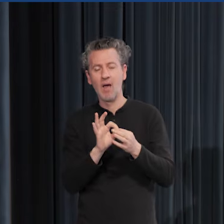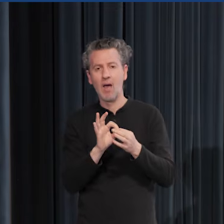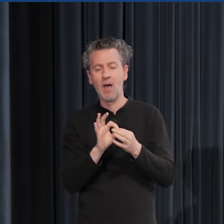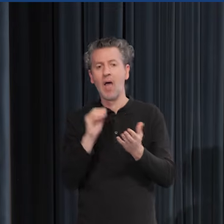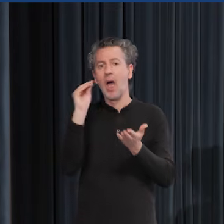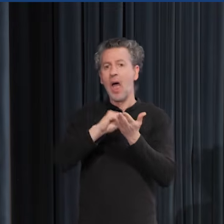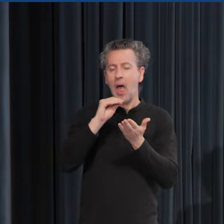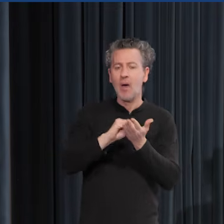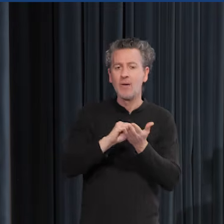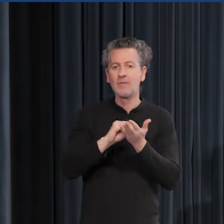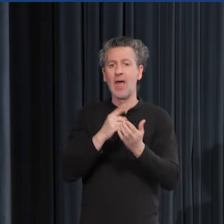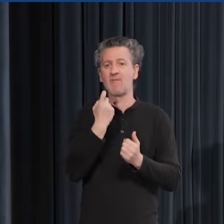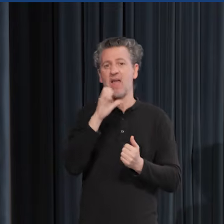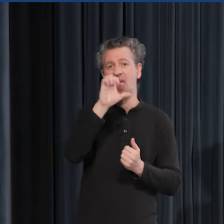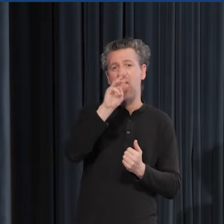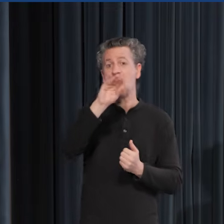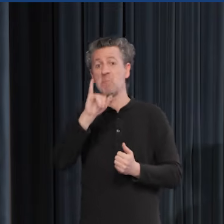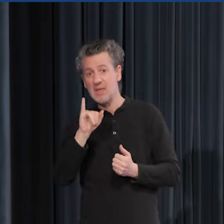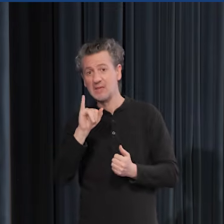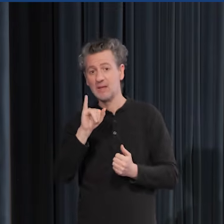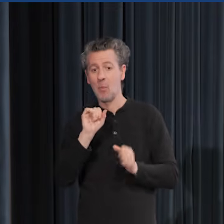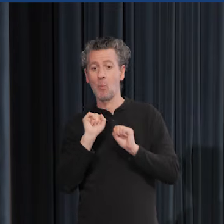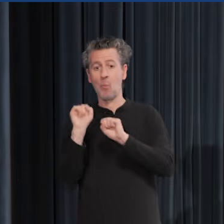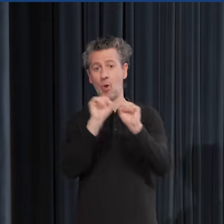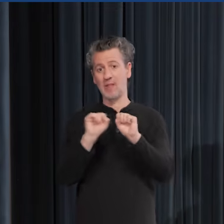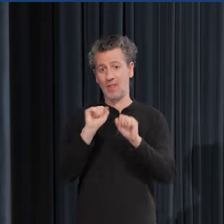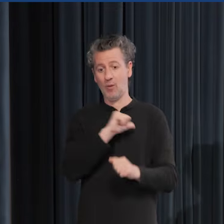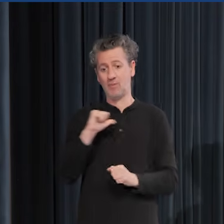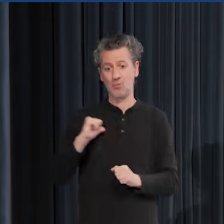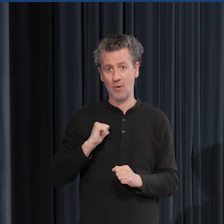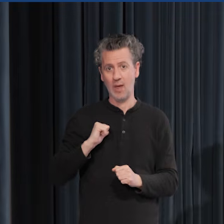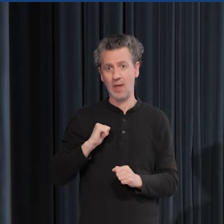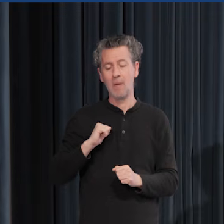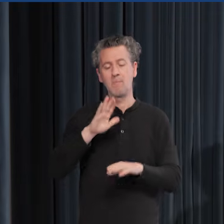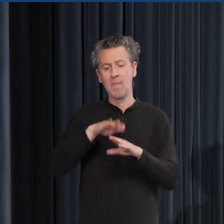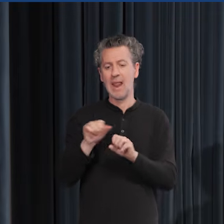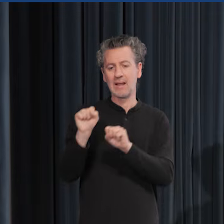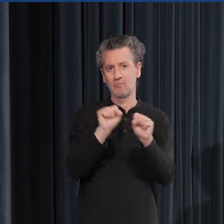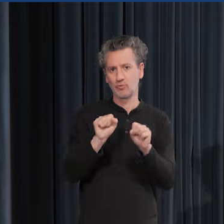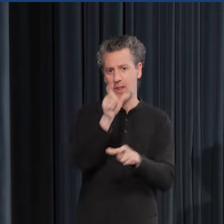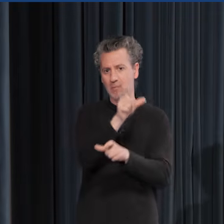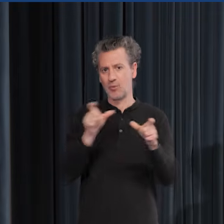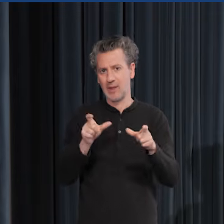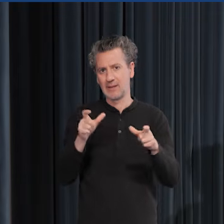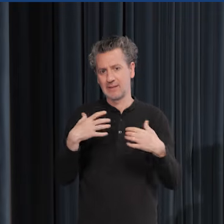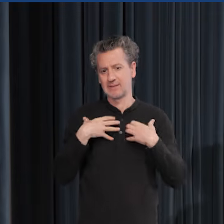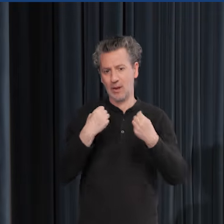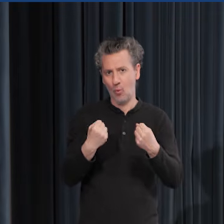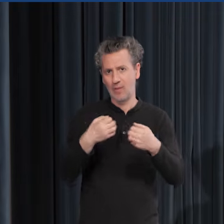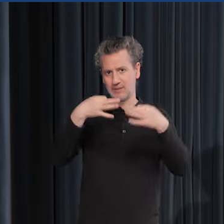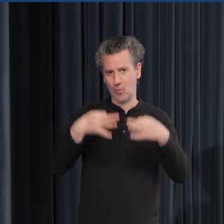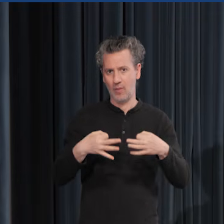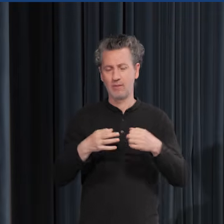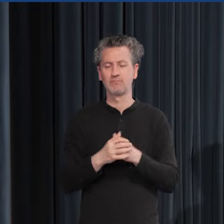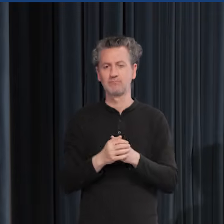la utilización de equipos de protección individual como última solución para garantizar la seguridad y salud de los trabajadores, con lo que ello también puede implicar. Y